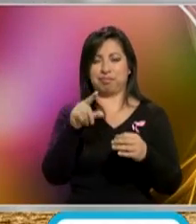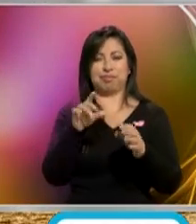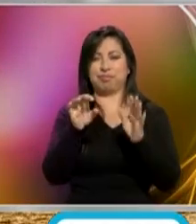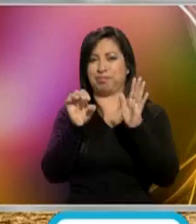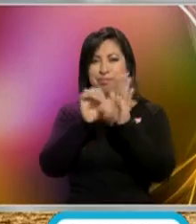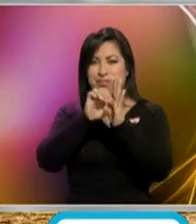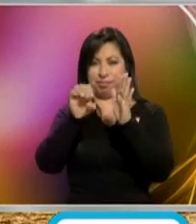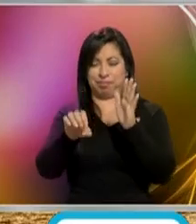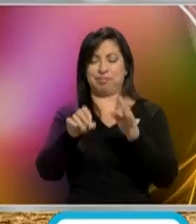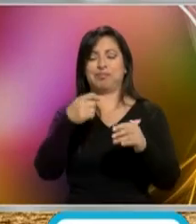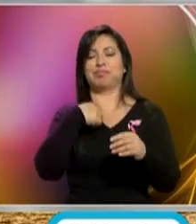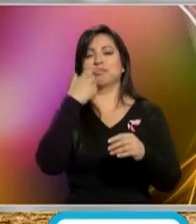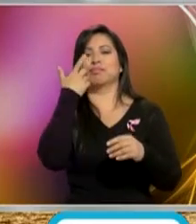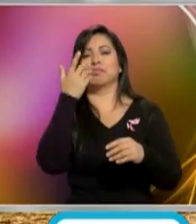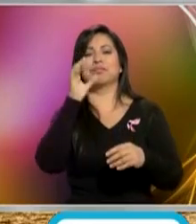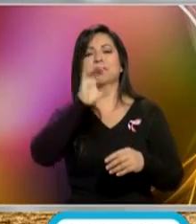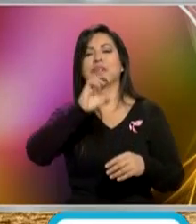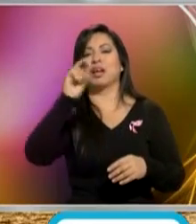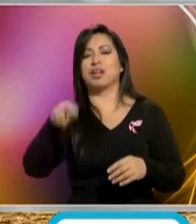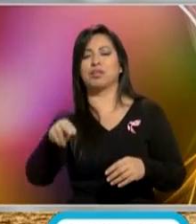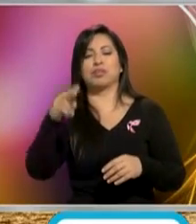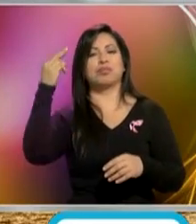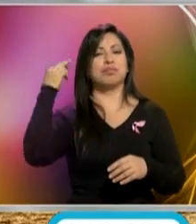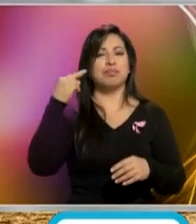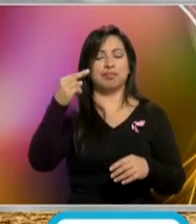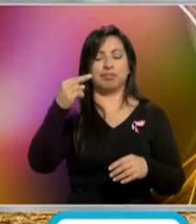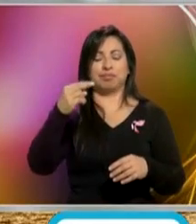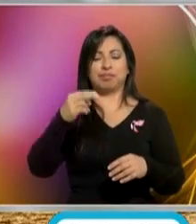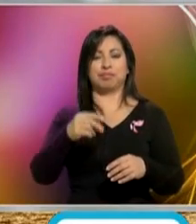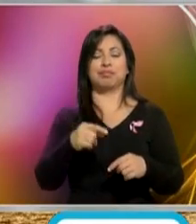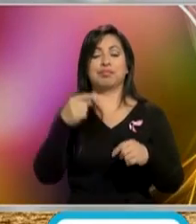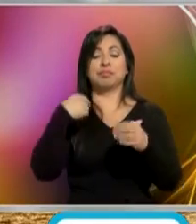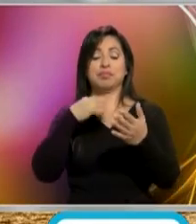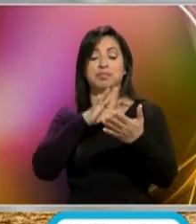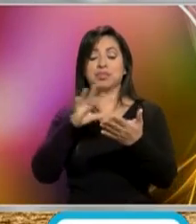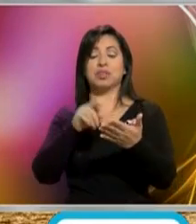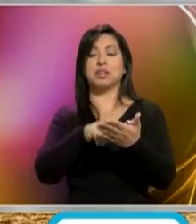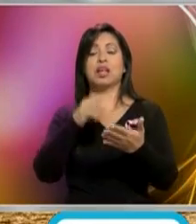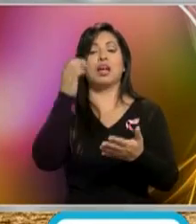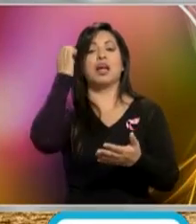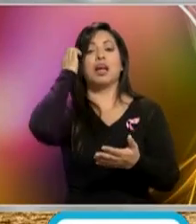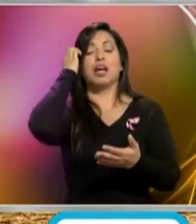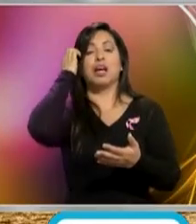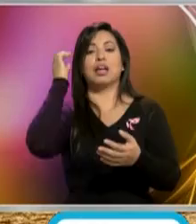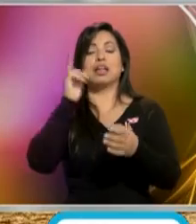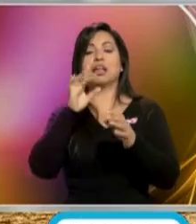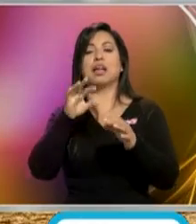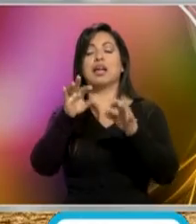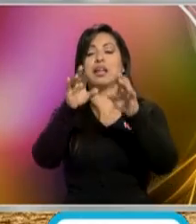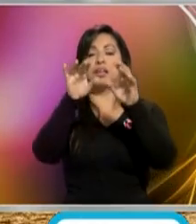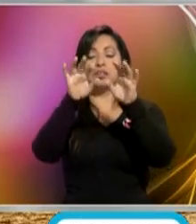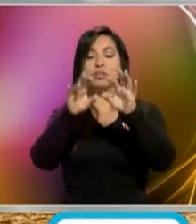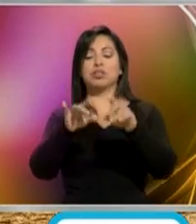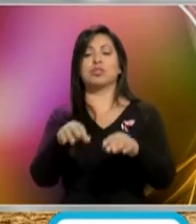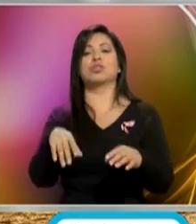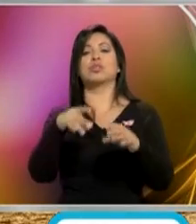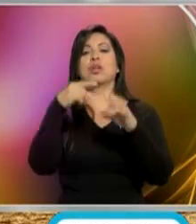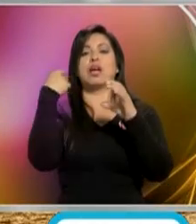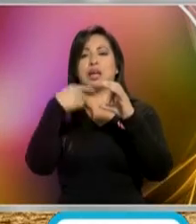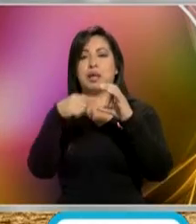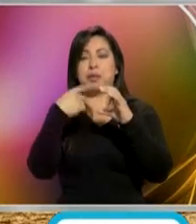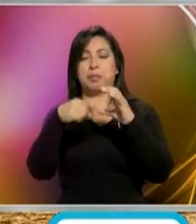Cancún, en este caso, por ejemplo, si ya tengo información de reservaciones en mi correo, se las trae automáticamente, ¿no? Wow. Miren, por ejemplo,